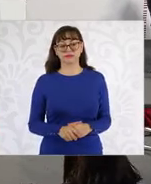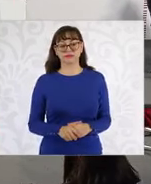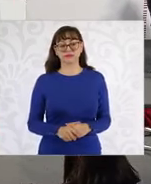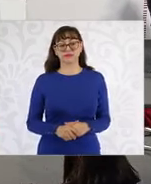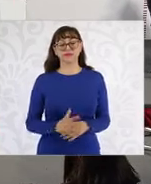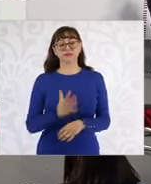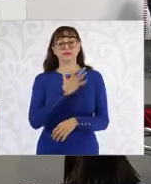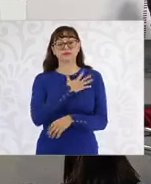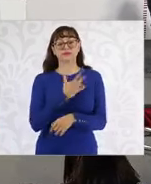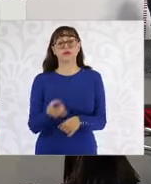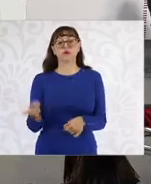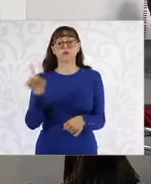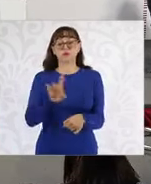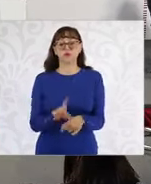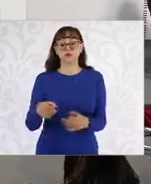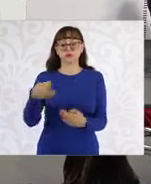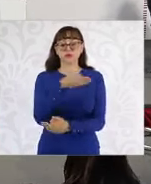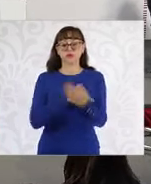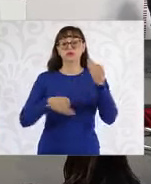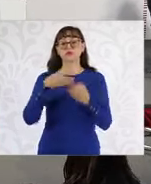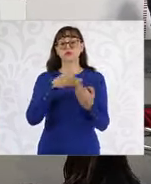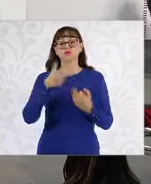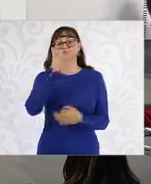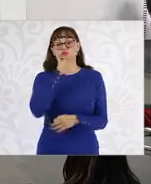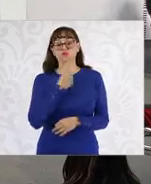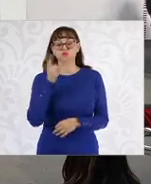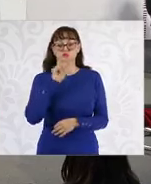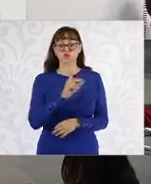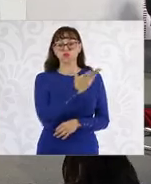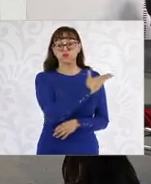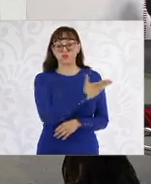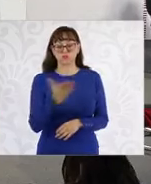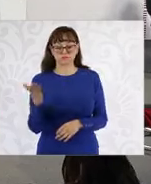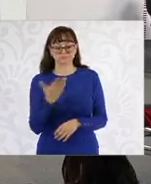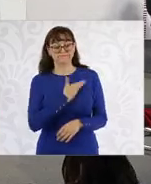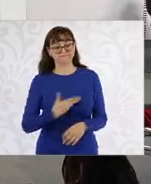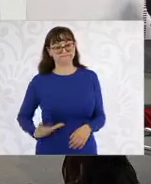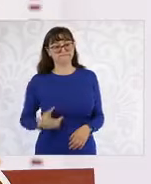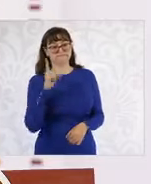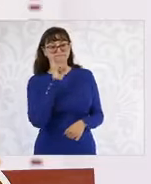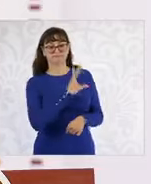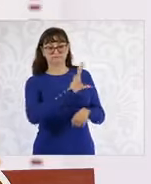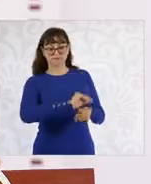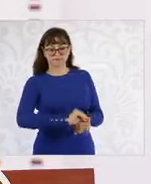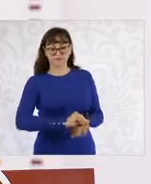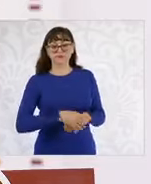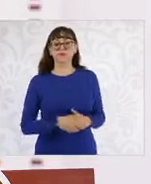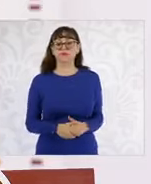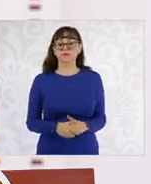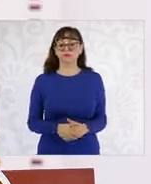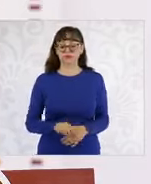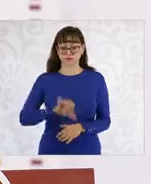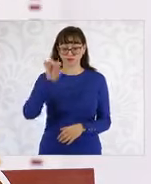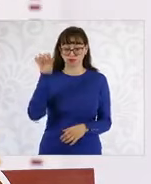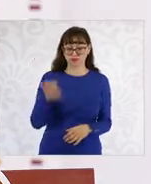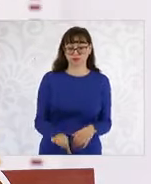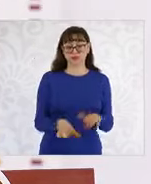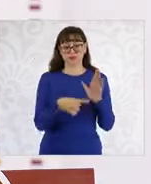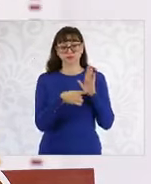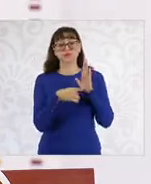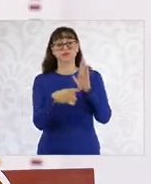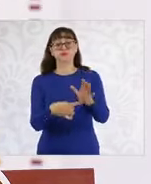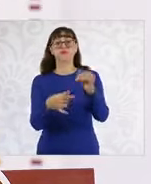Muy buenos días a todas y a todos. Con su permiso, presidenta, el día de hoy vamos a informar sobre la